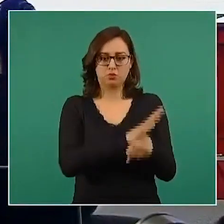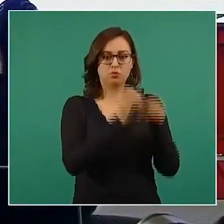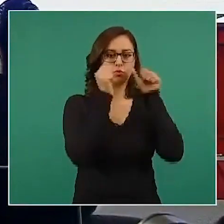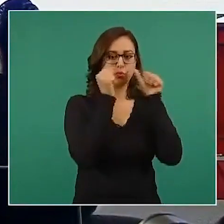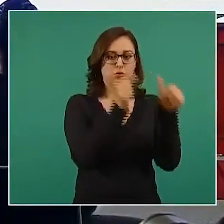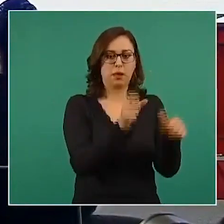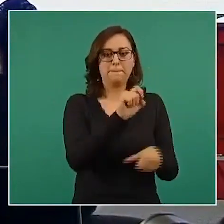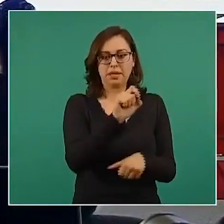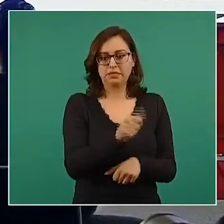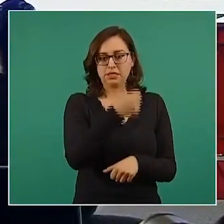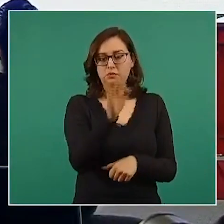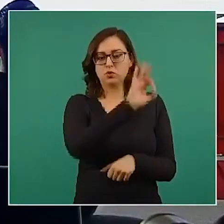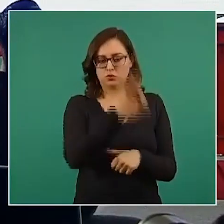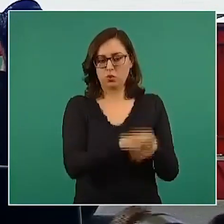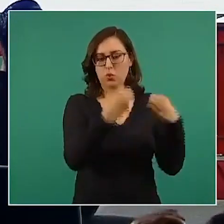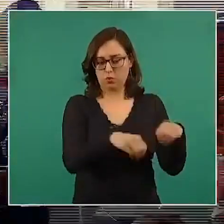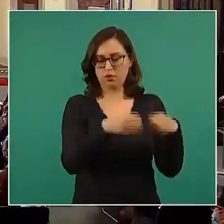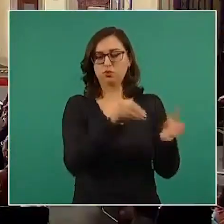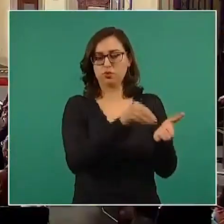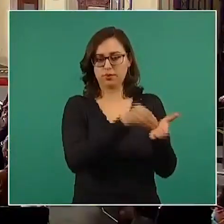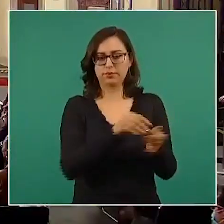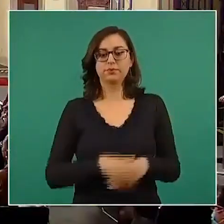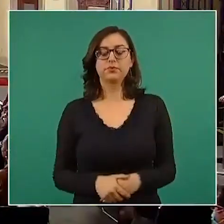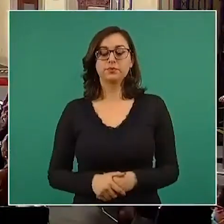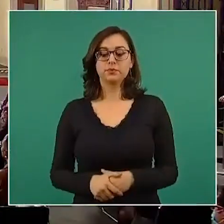de 26%. La siguiente, por favor.